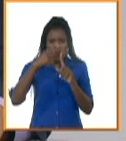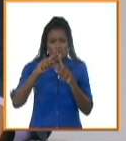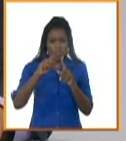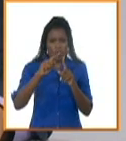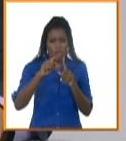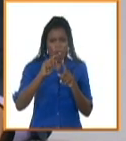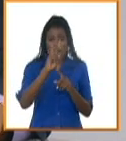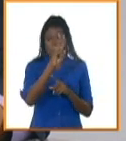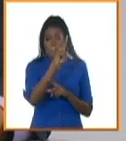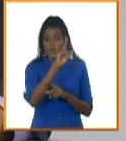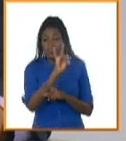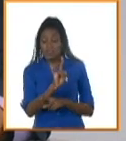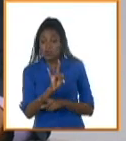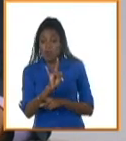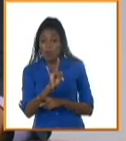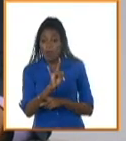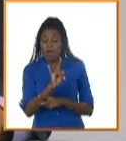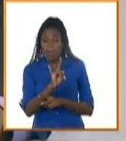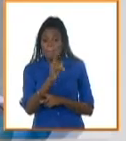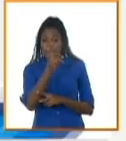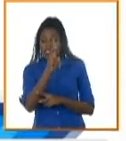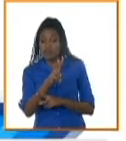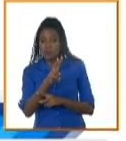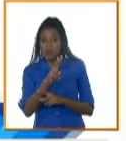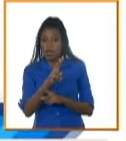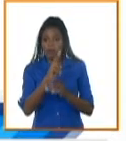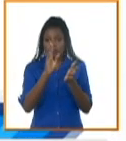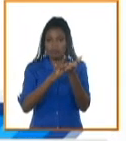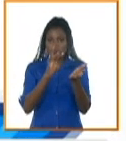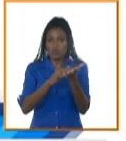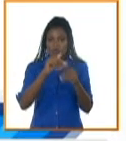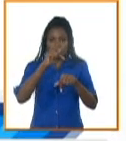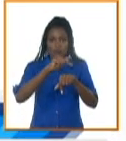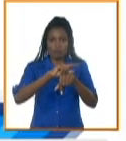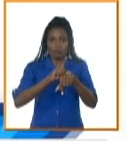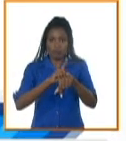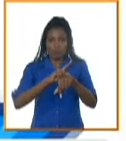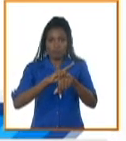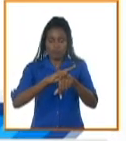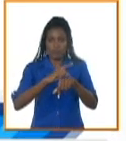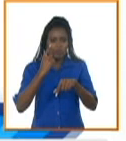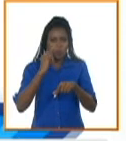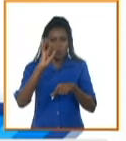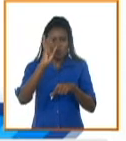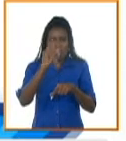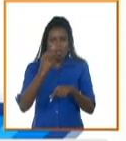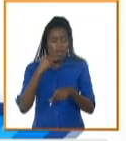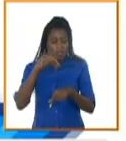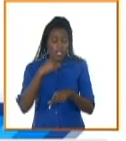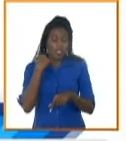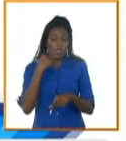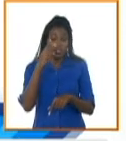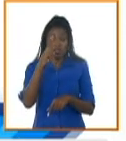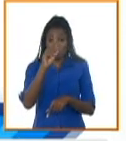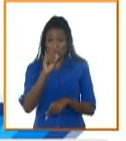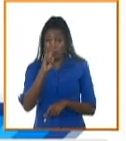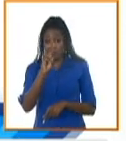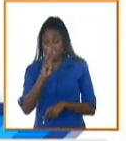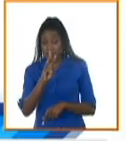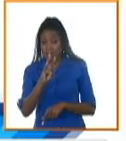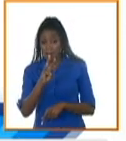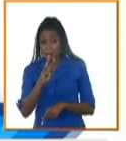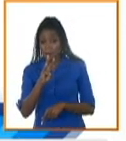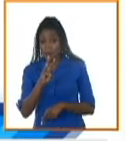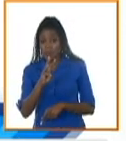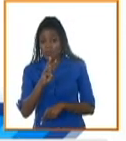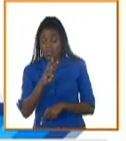hay 29 operaciones por segundo Y si sacas el cálculo de lo que tenemos pronosticado en el 2023 prácticamente van